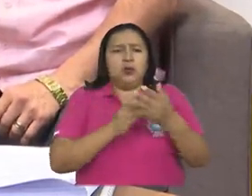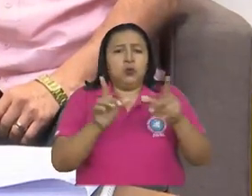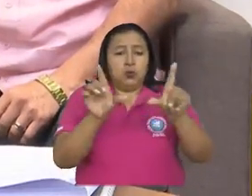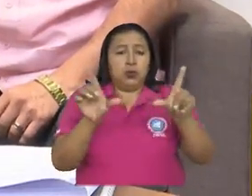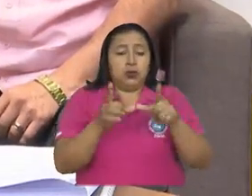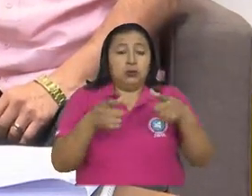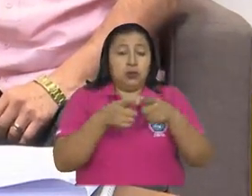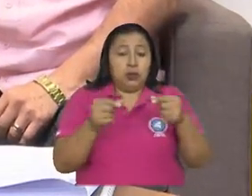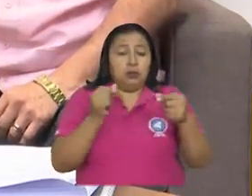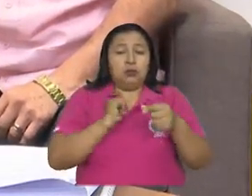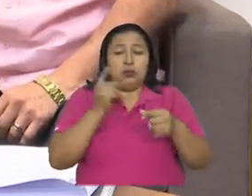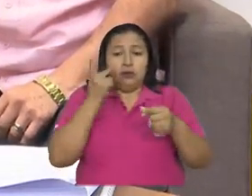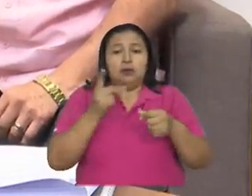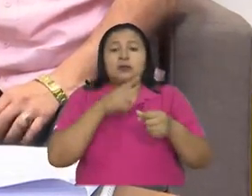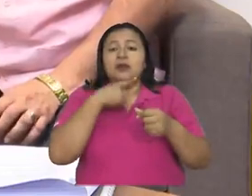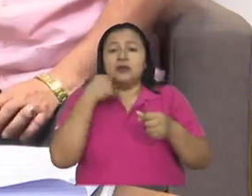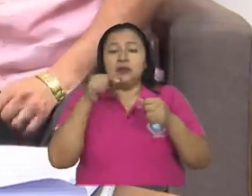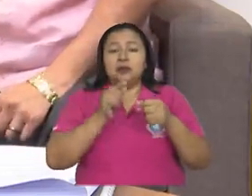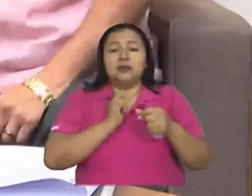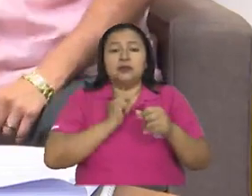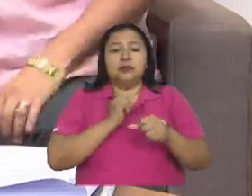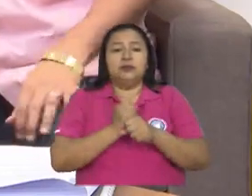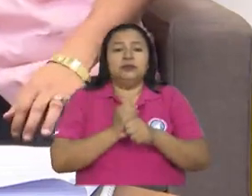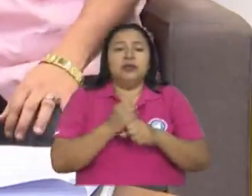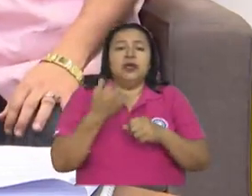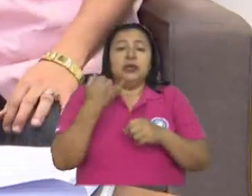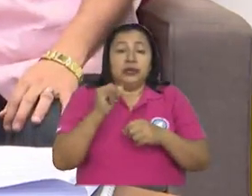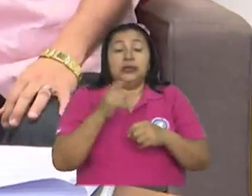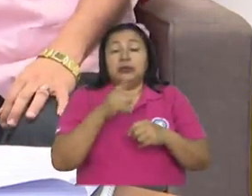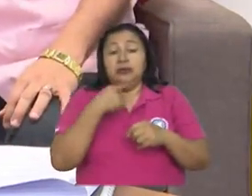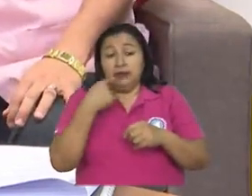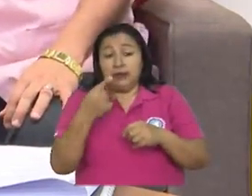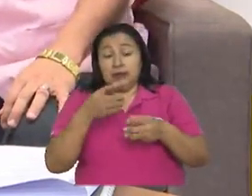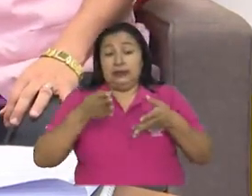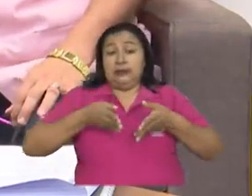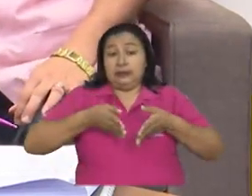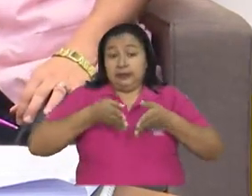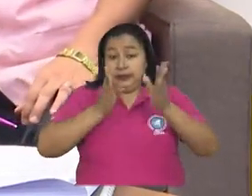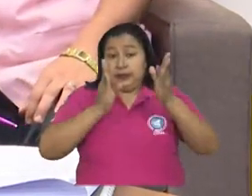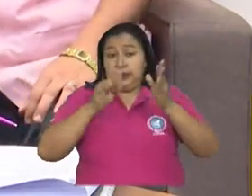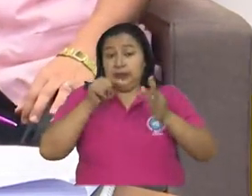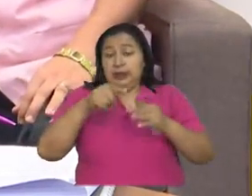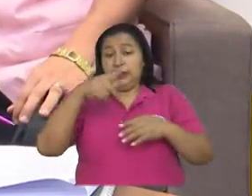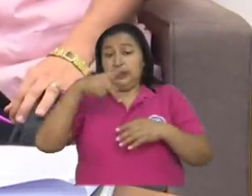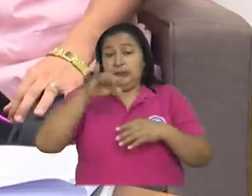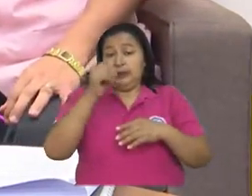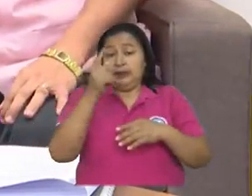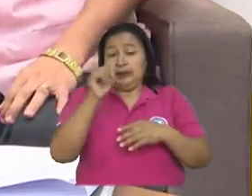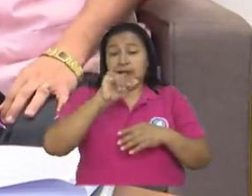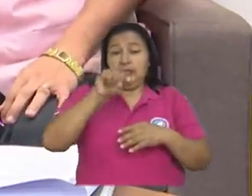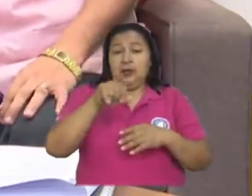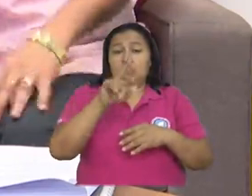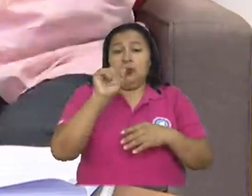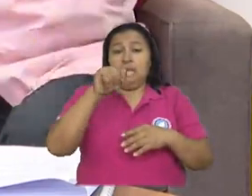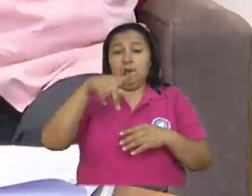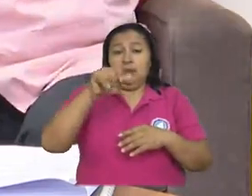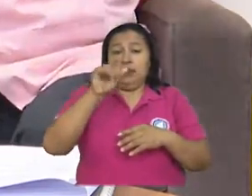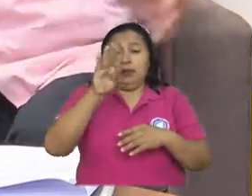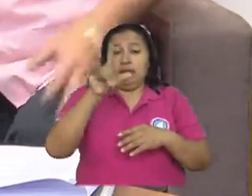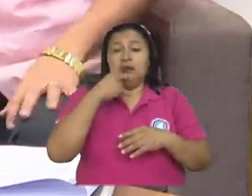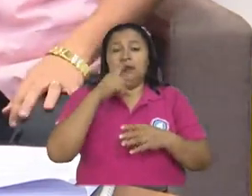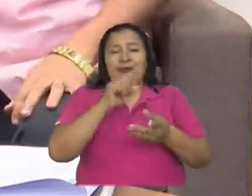uno sabe la realidad. Es que esa pista, la pista Juan Pablo, te va a